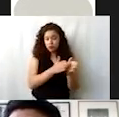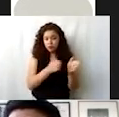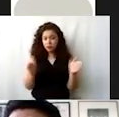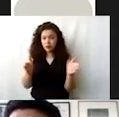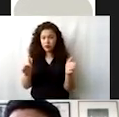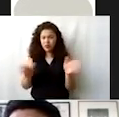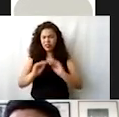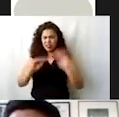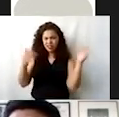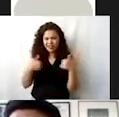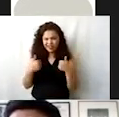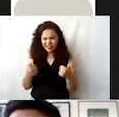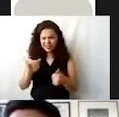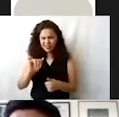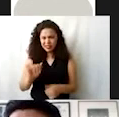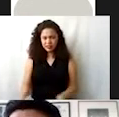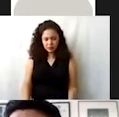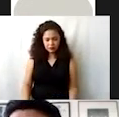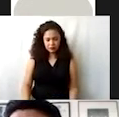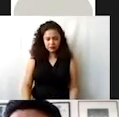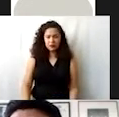claro esa parte?